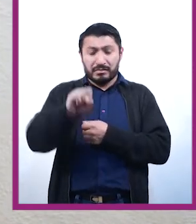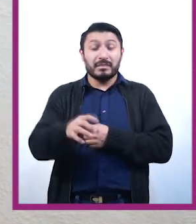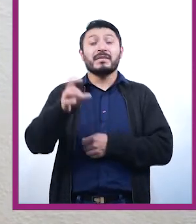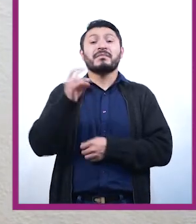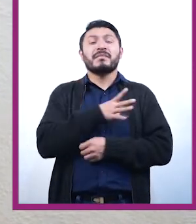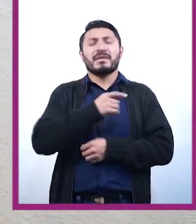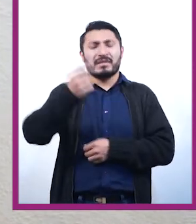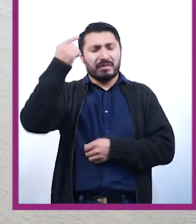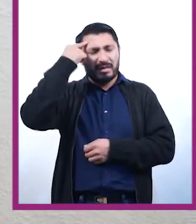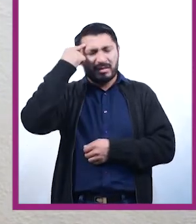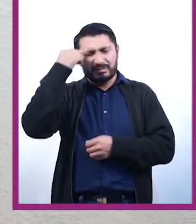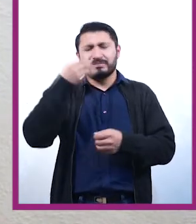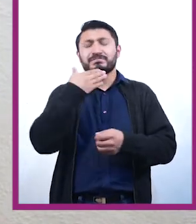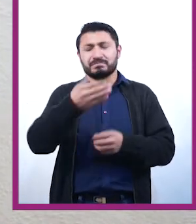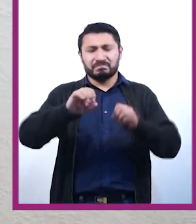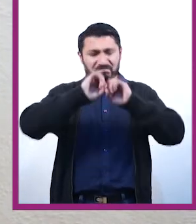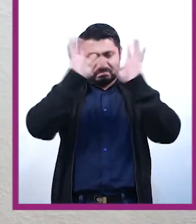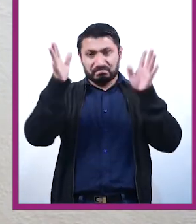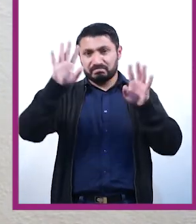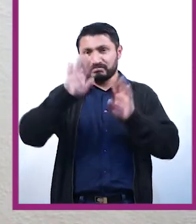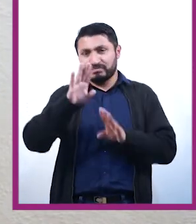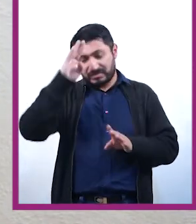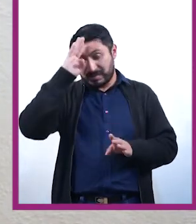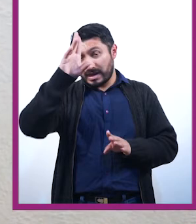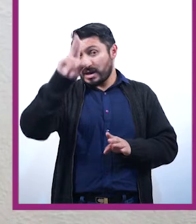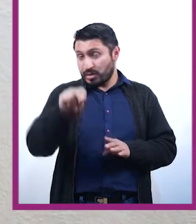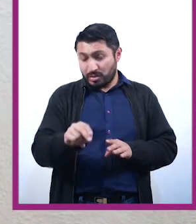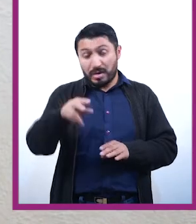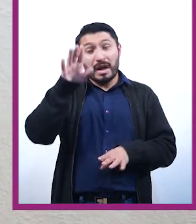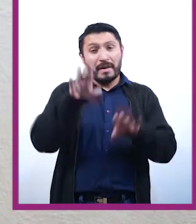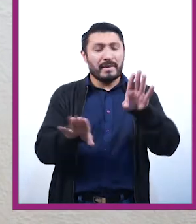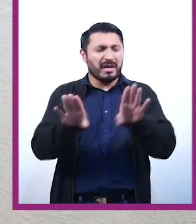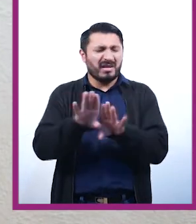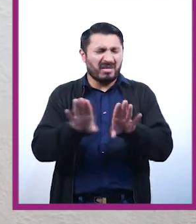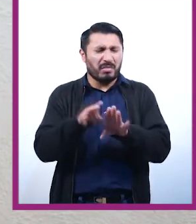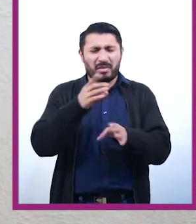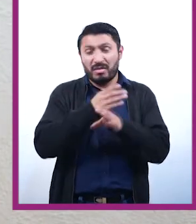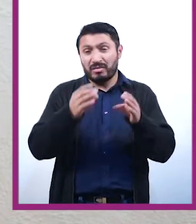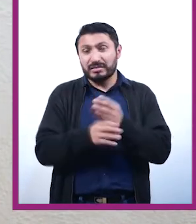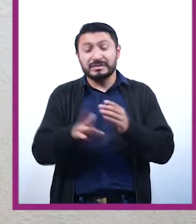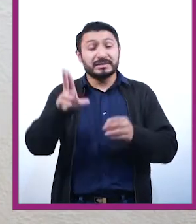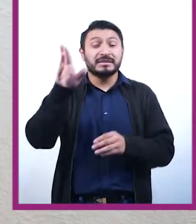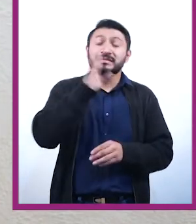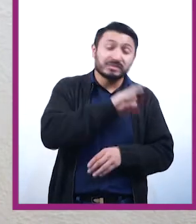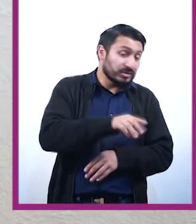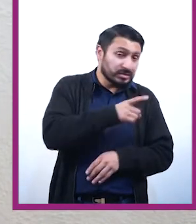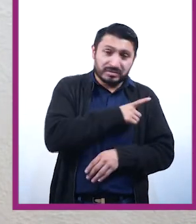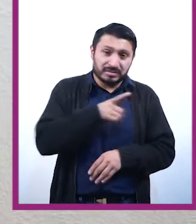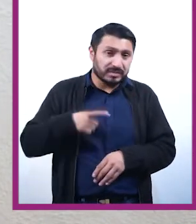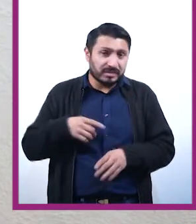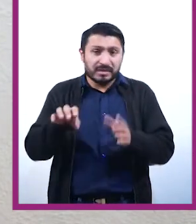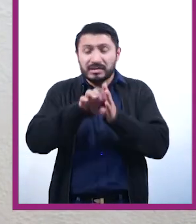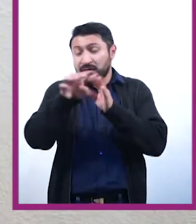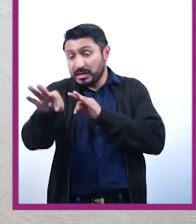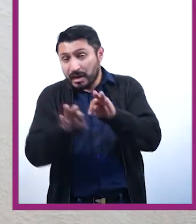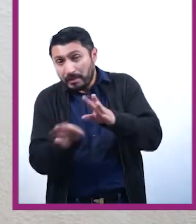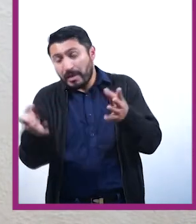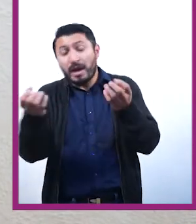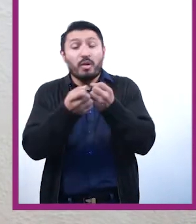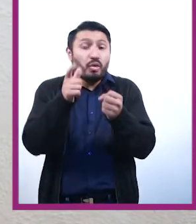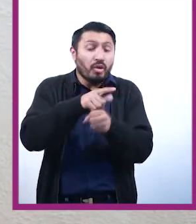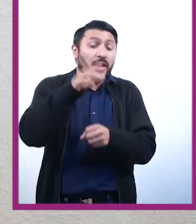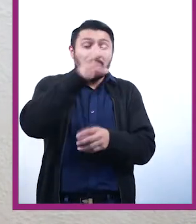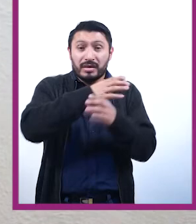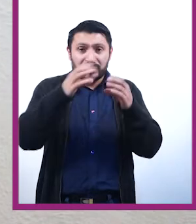claramente. Y a veces permitimos cosas que no deberían ser, tanto a nivel laboral como a nivel social. No se trata de ya no